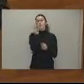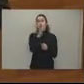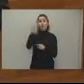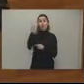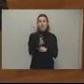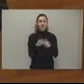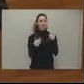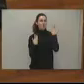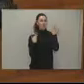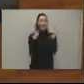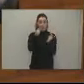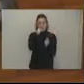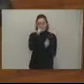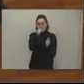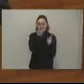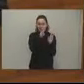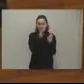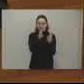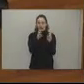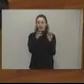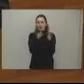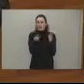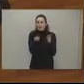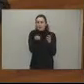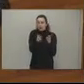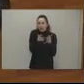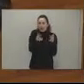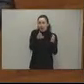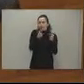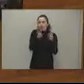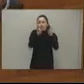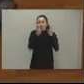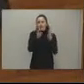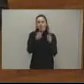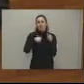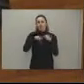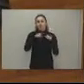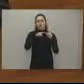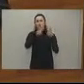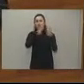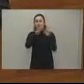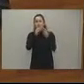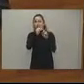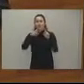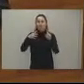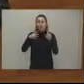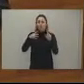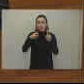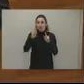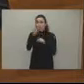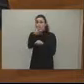aquella fanfarria. ¿Se acuerda? Todas aquellas metáforas náuticas de la aguja de marear, tanto faro, tanto foro. Y ahora